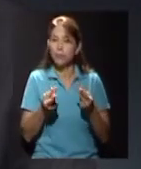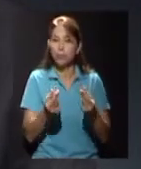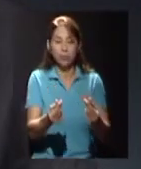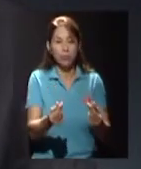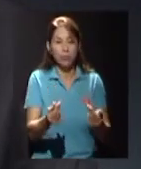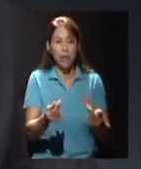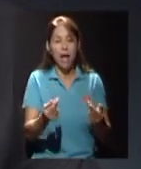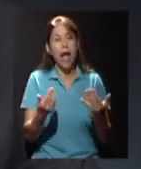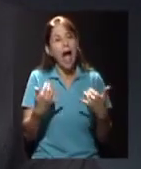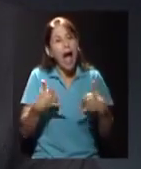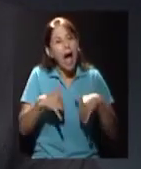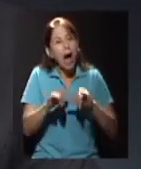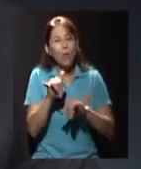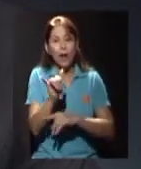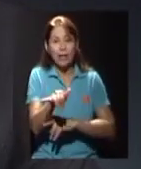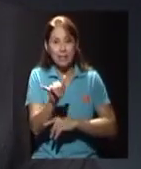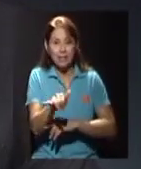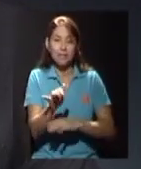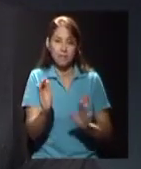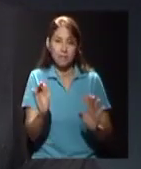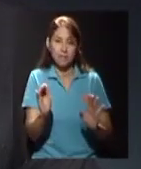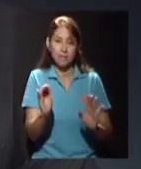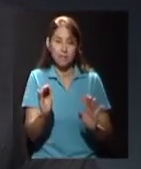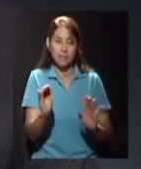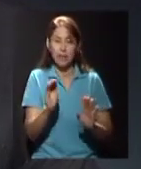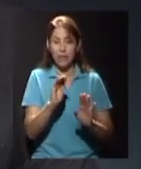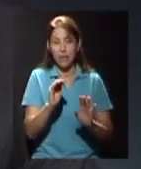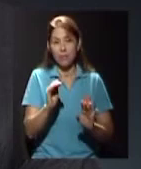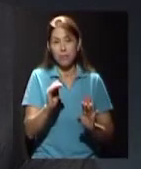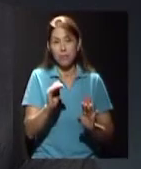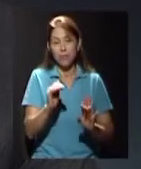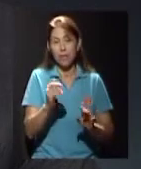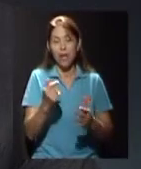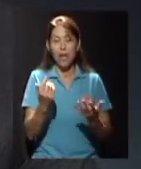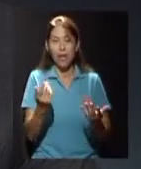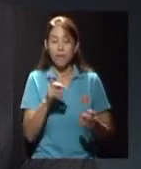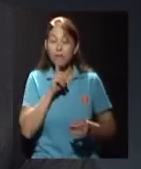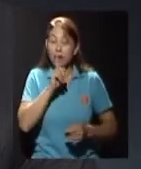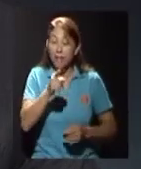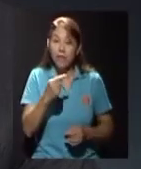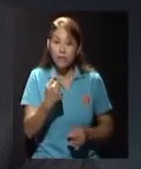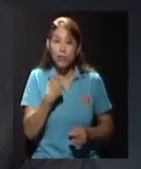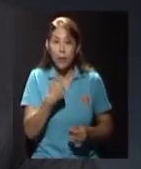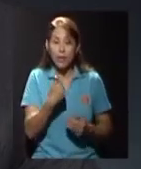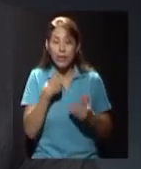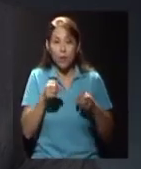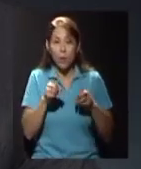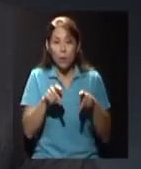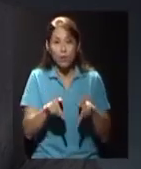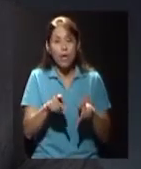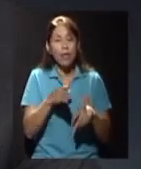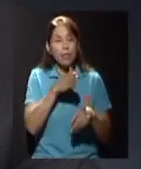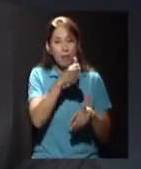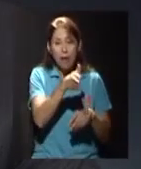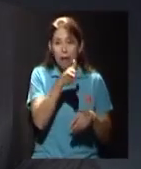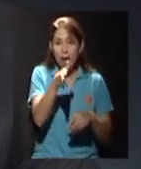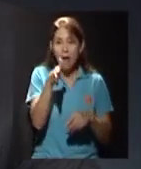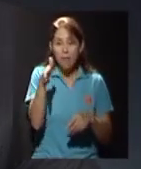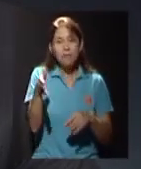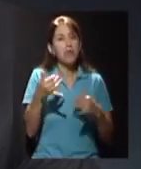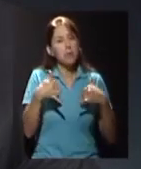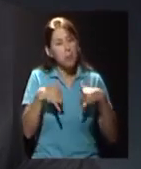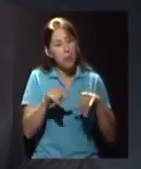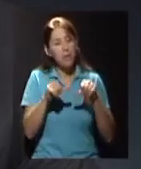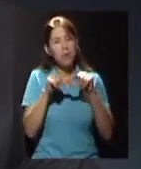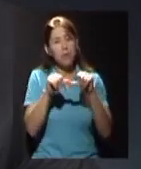tengo que decirlo en todos los lugares donde yo he tenido la oportunidad de pasar las listas de espera siguen